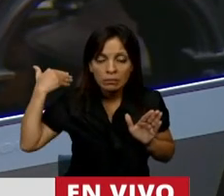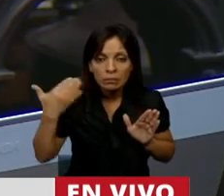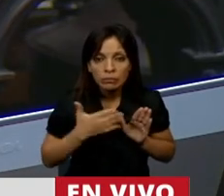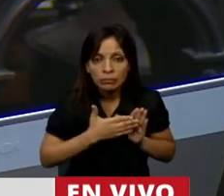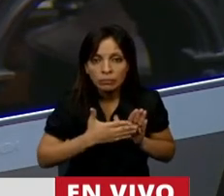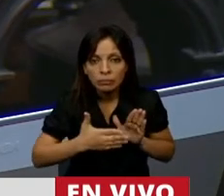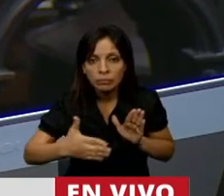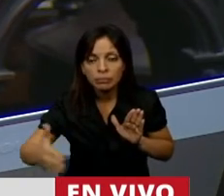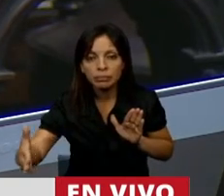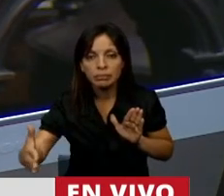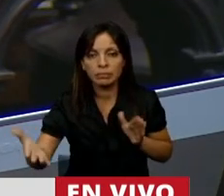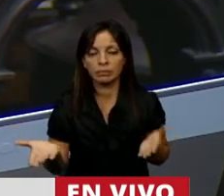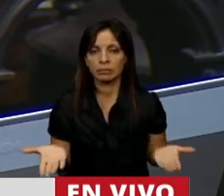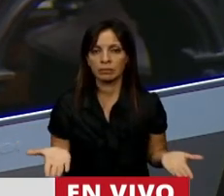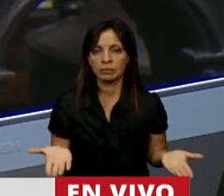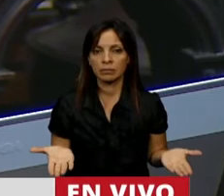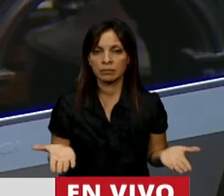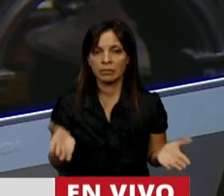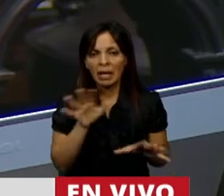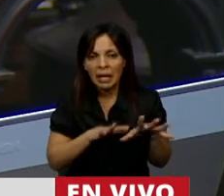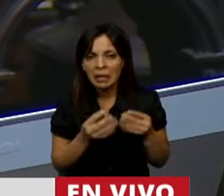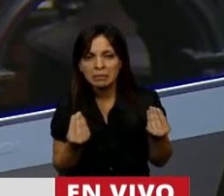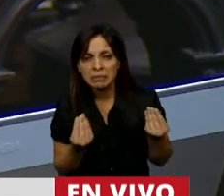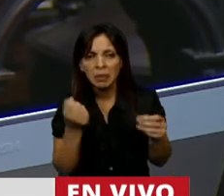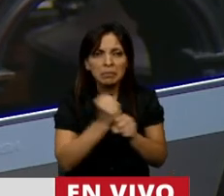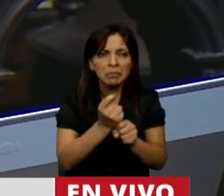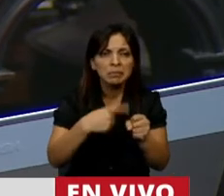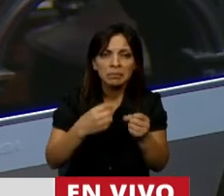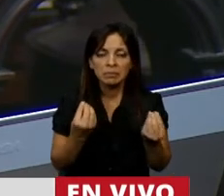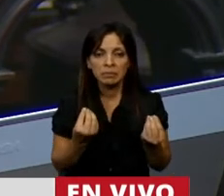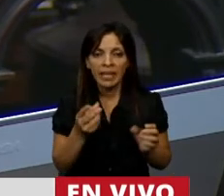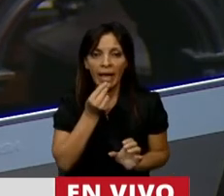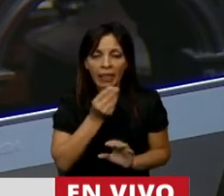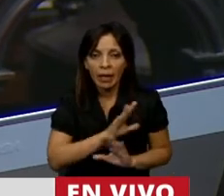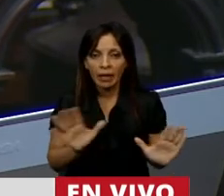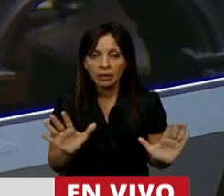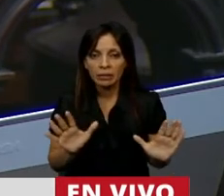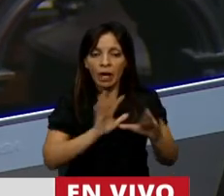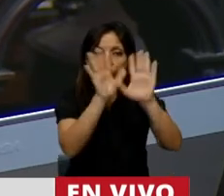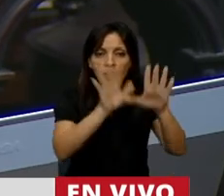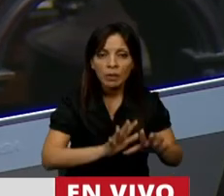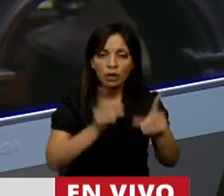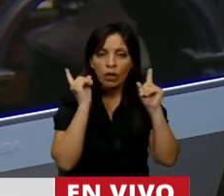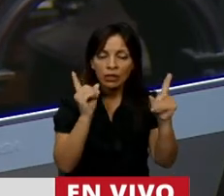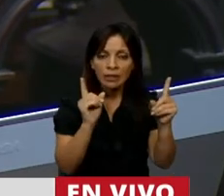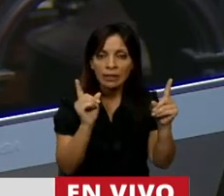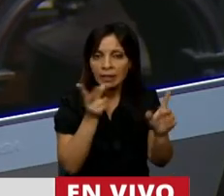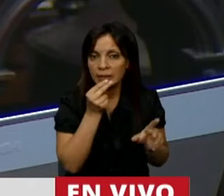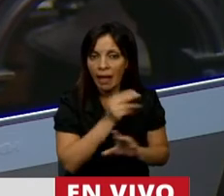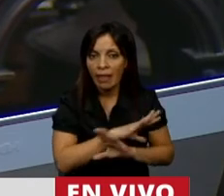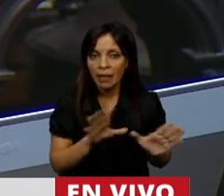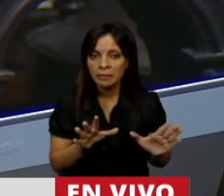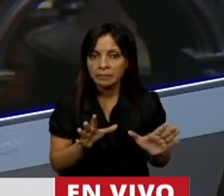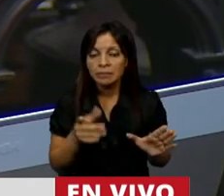años. Poco y nada se ha hecho en este sentido. No se forman a los docentes y después